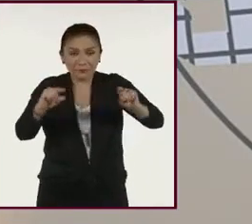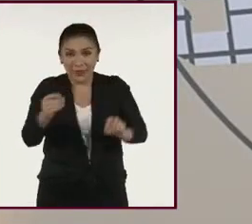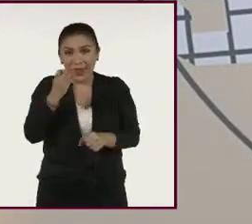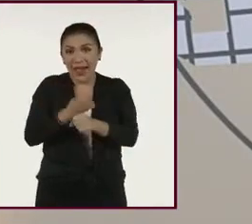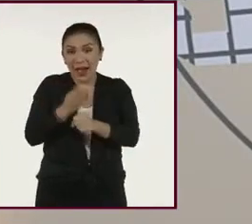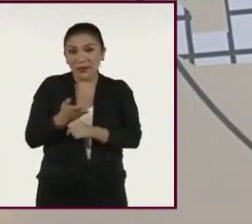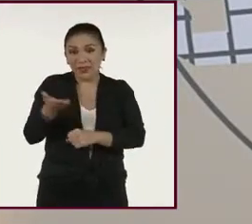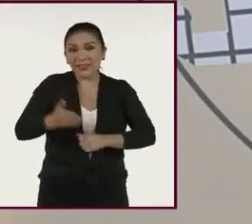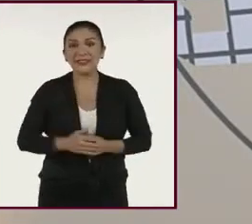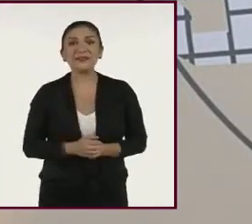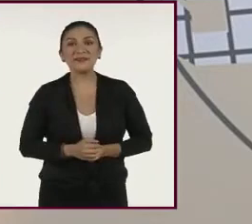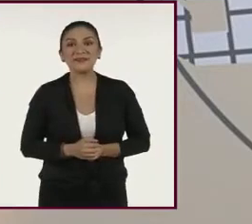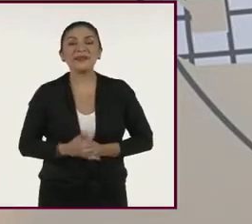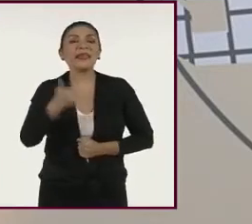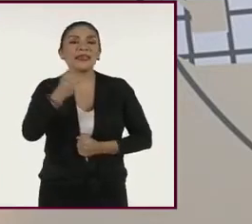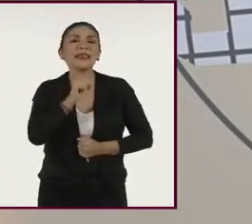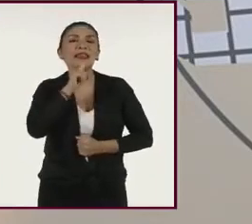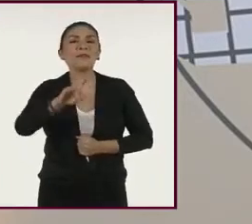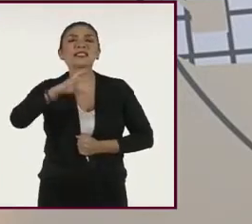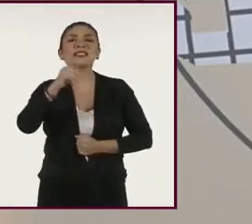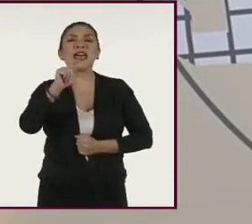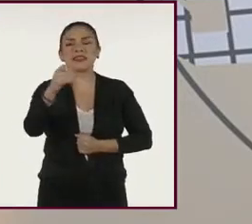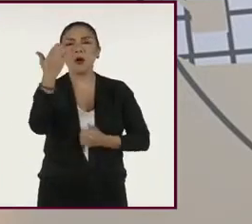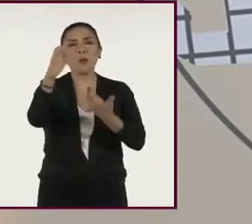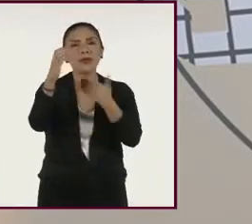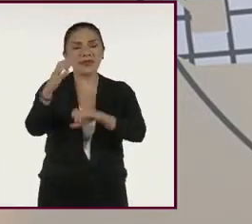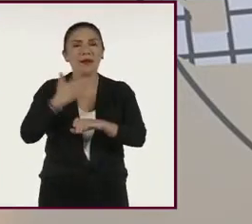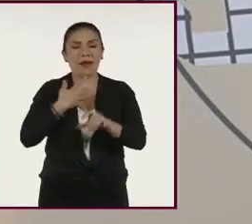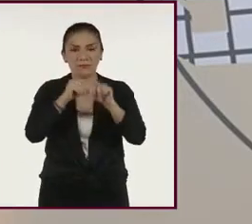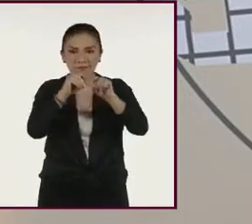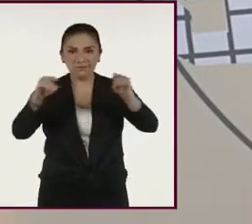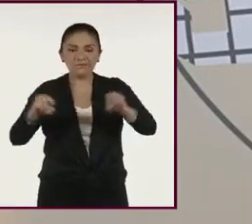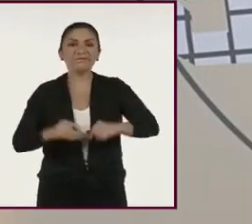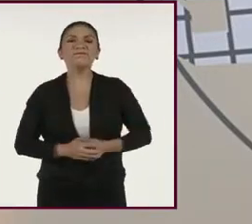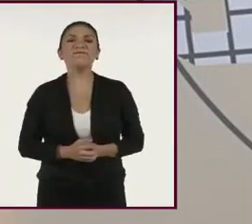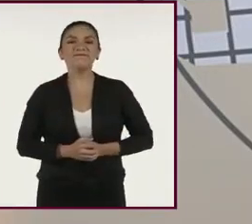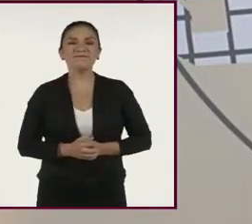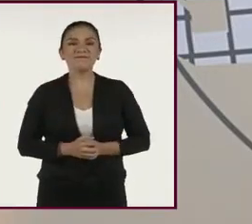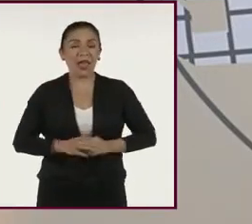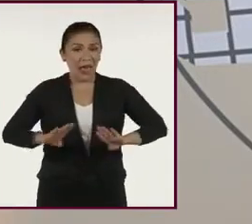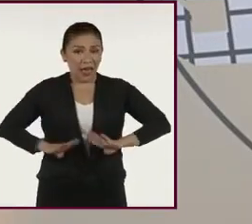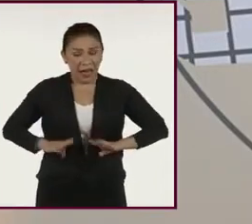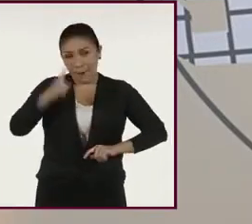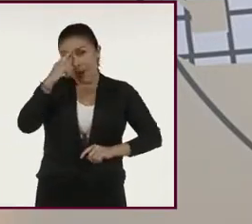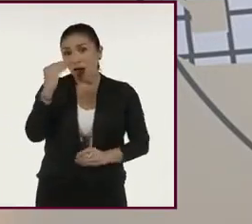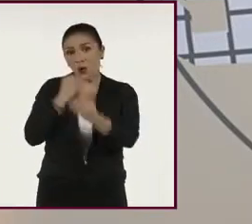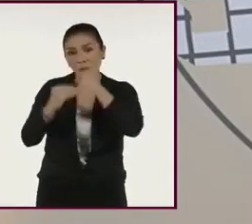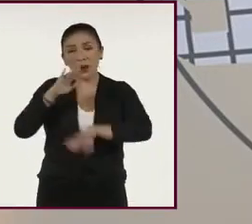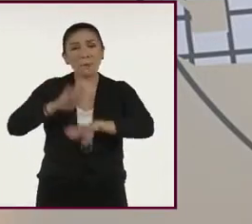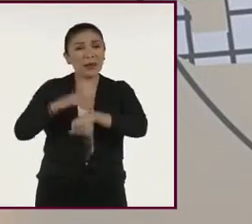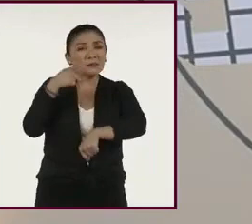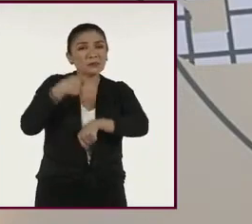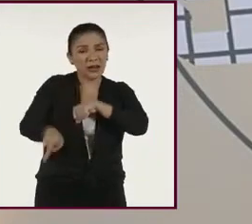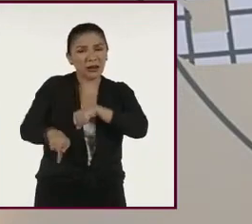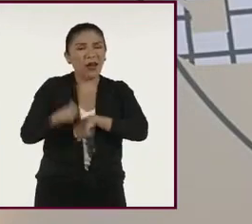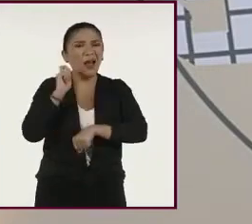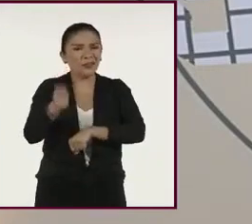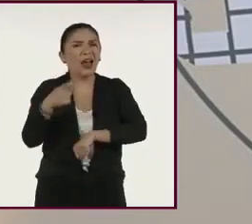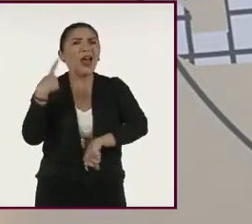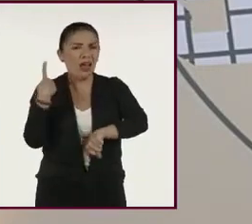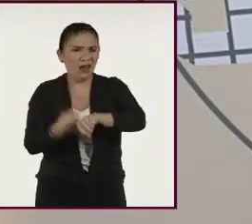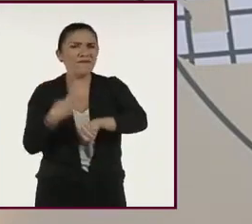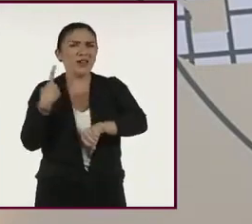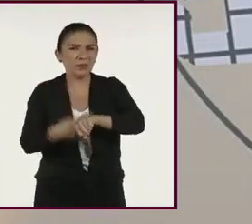en pantalla y en el chat de comentarios de esta transmisión. Las conductas alimentarias de riesgo son